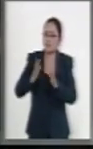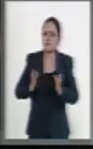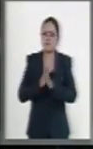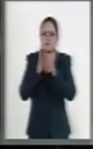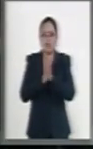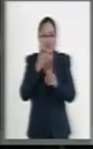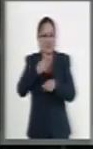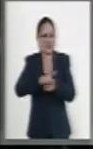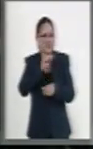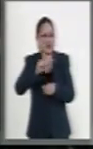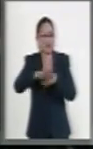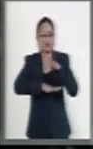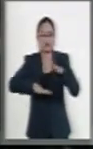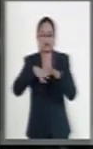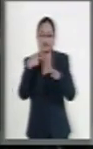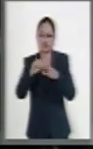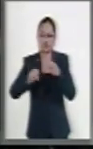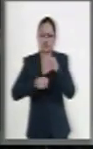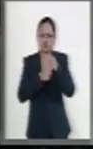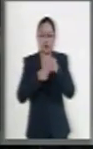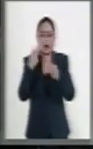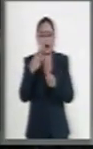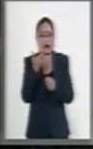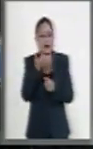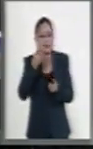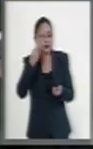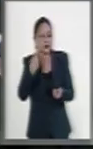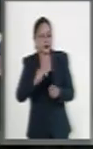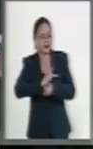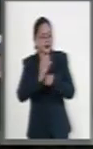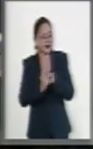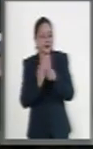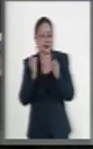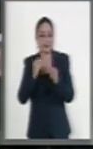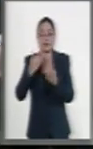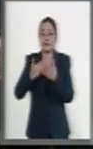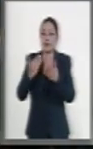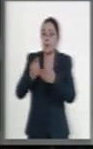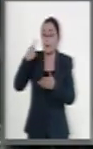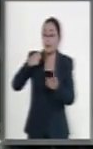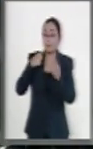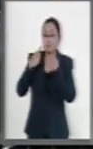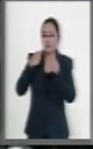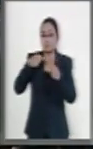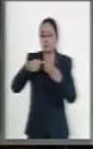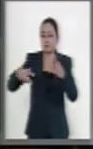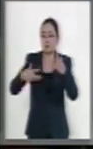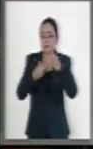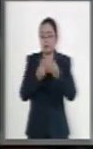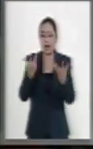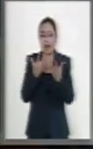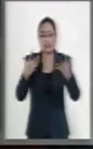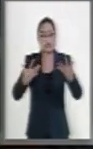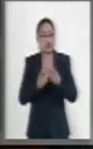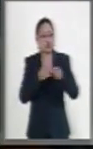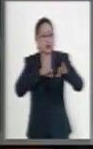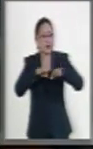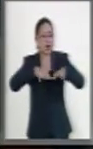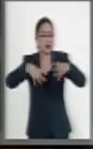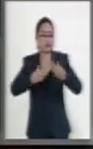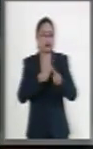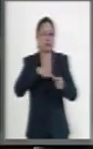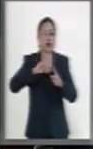afectar la solidez de las finanzas nacionales. El dictamen a discusión es el producto de un trabajo realizado